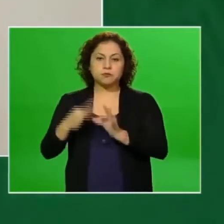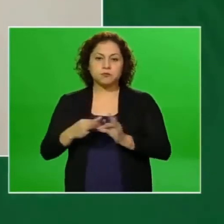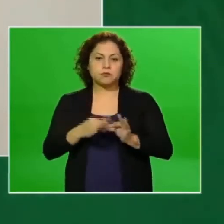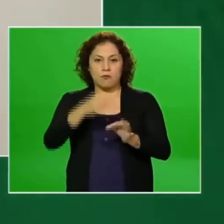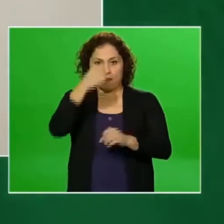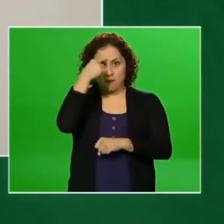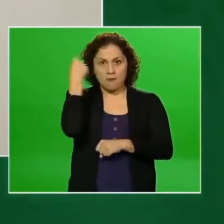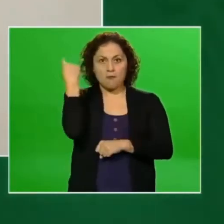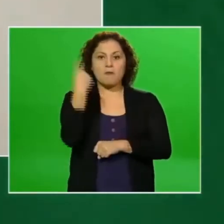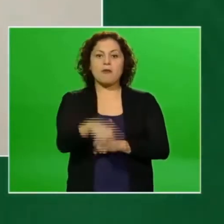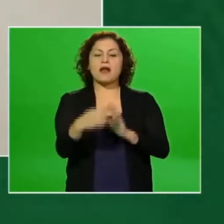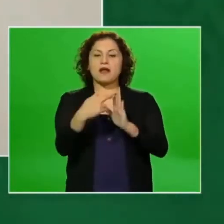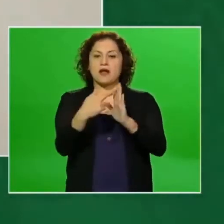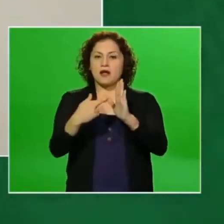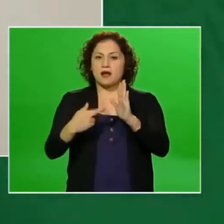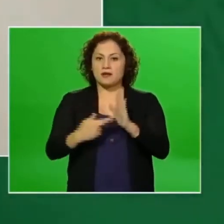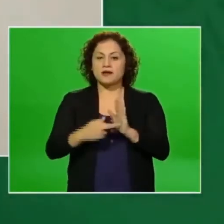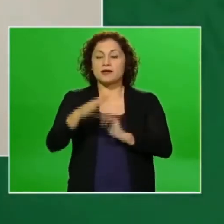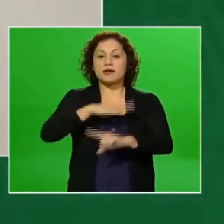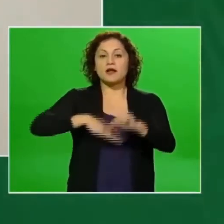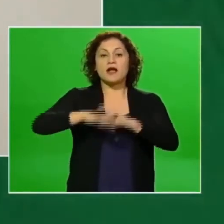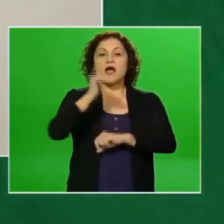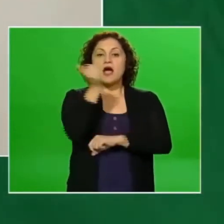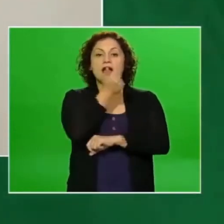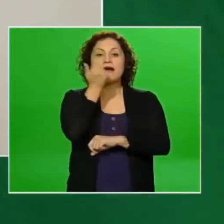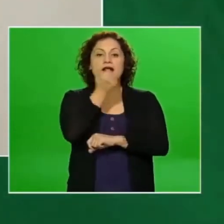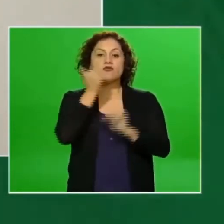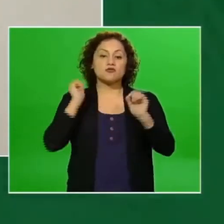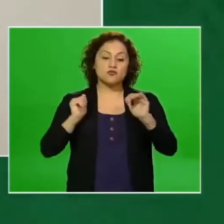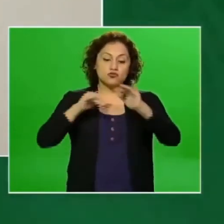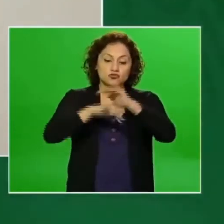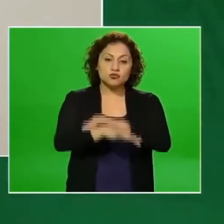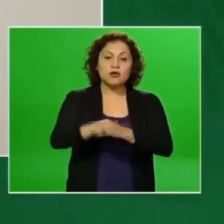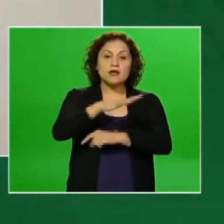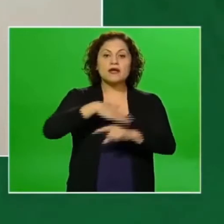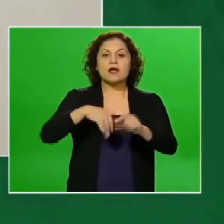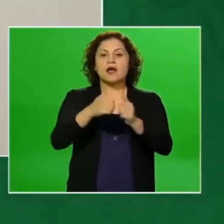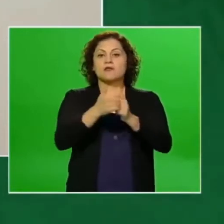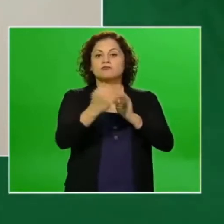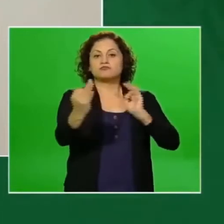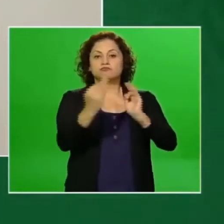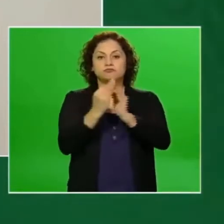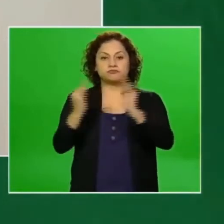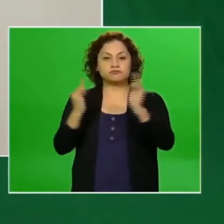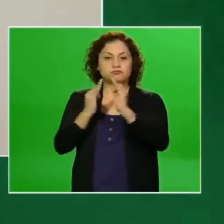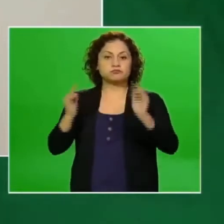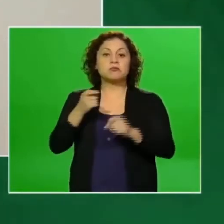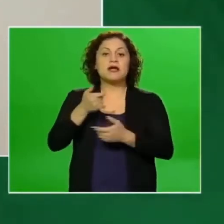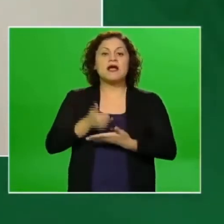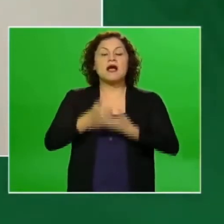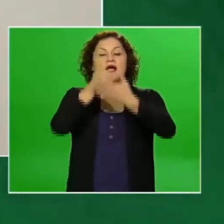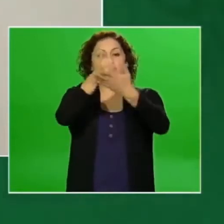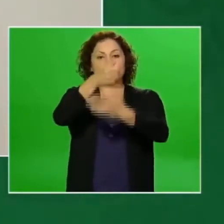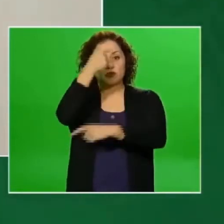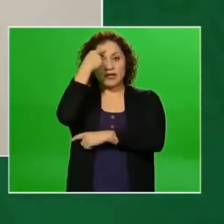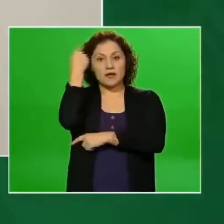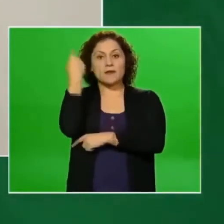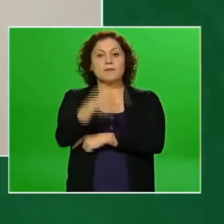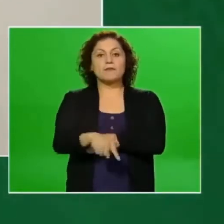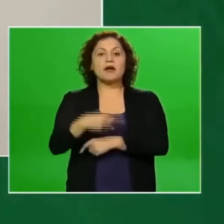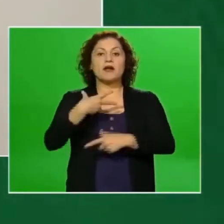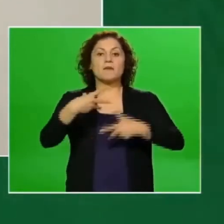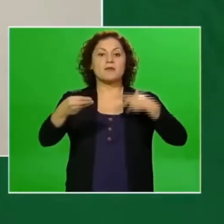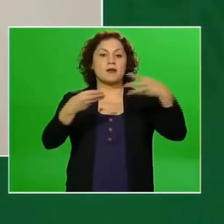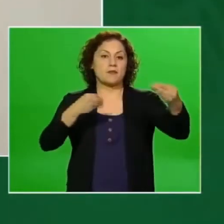favorecer la sana distancia y por lo tanto disminuir, pues obviamente la posibilidad que